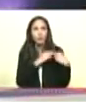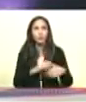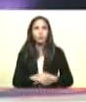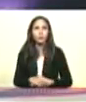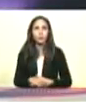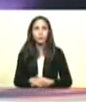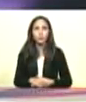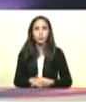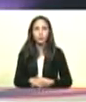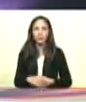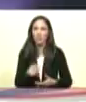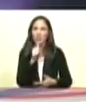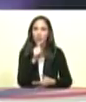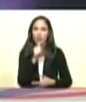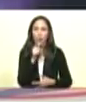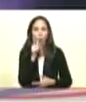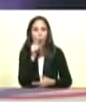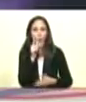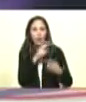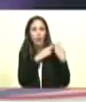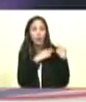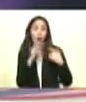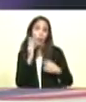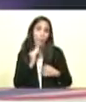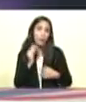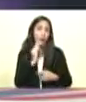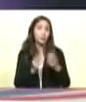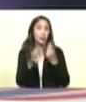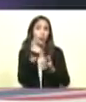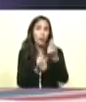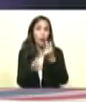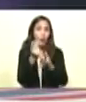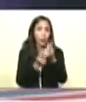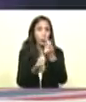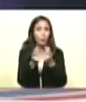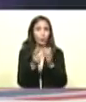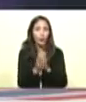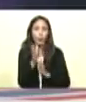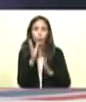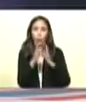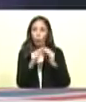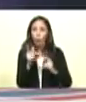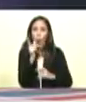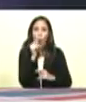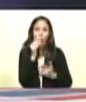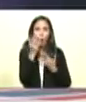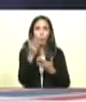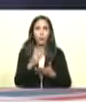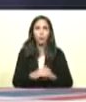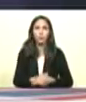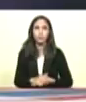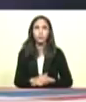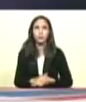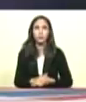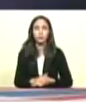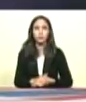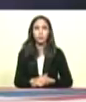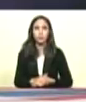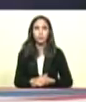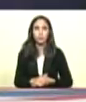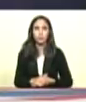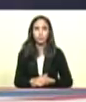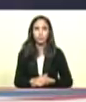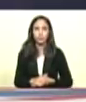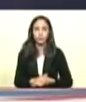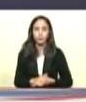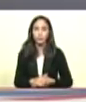venezolano con gran experiencia en el mundo financiero, a Abraham Davis Landaeta Parra, como